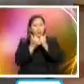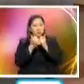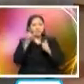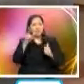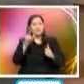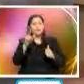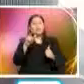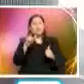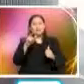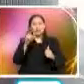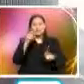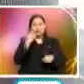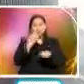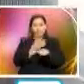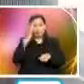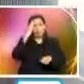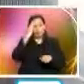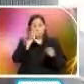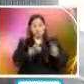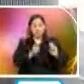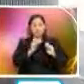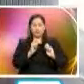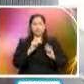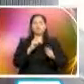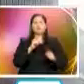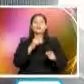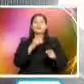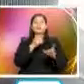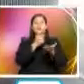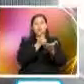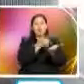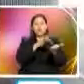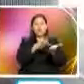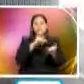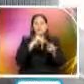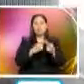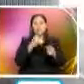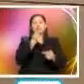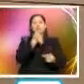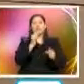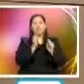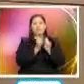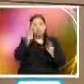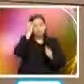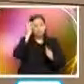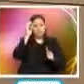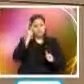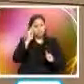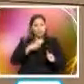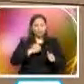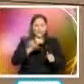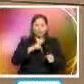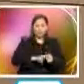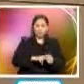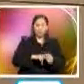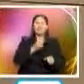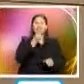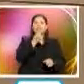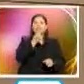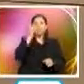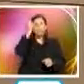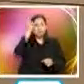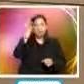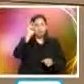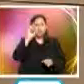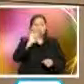que representas tú, que pues va dirigida a niños con síndrome de Down. Sí, yo estoy en la clínica del niño Down, la clínica Down